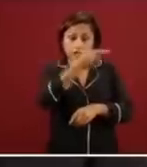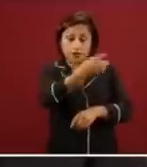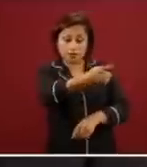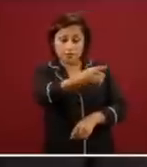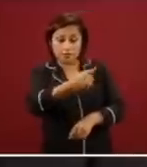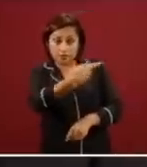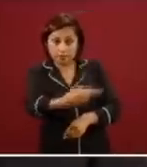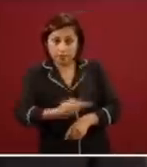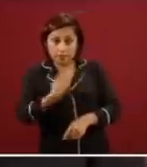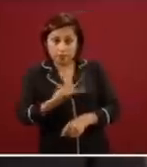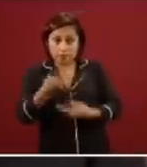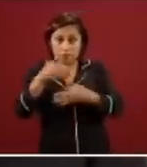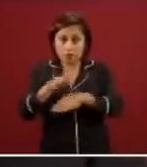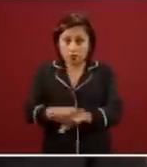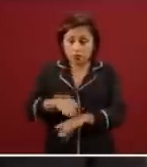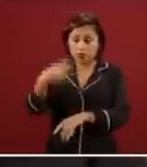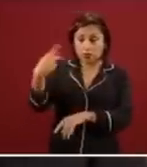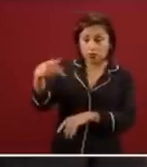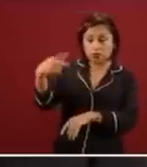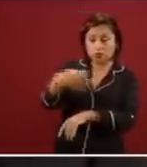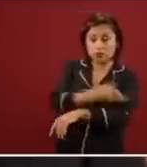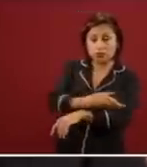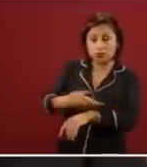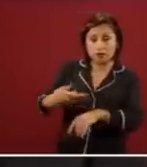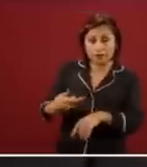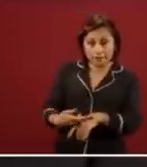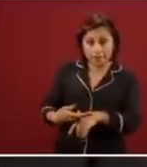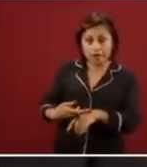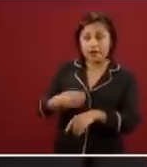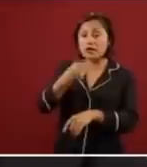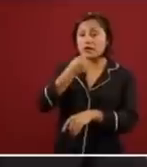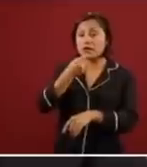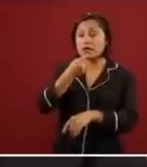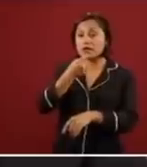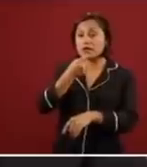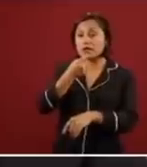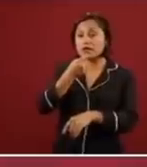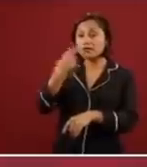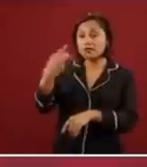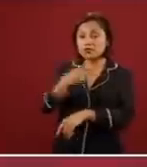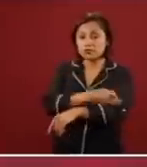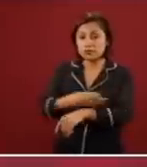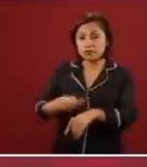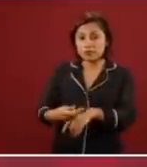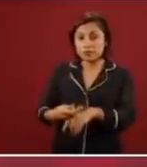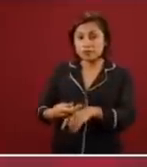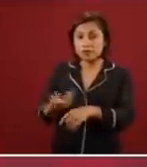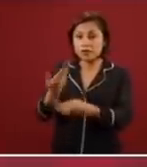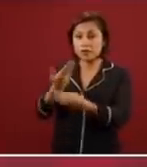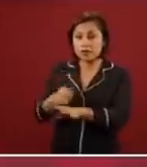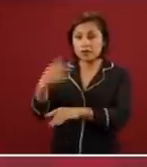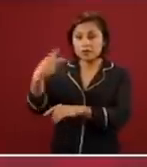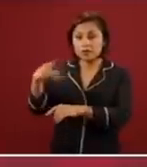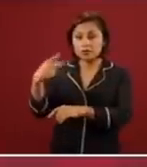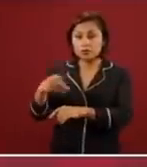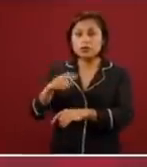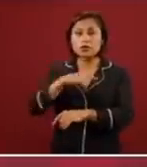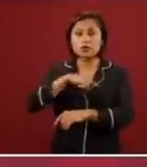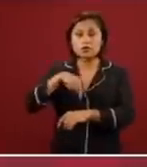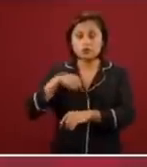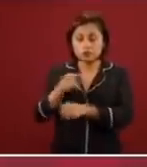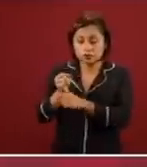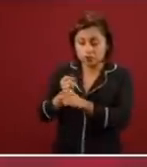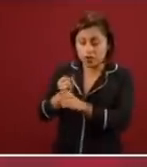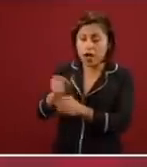financiera respecto a los familiares del niño, y encontramos irregularidades que han sido hechas del conocimiento